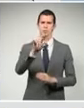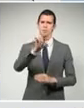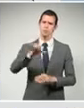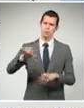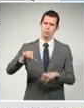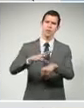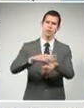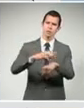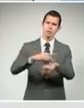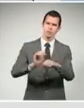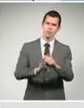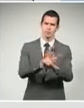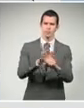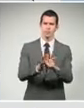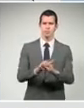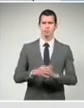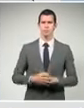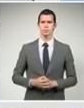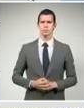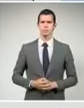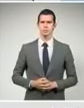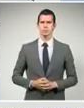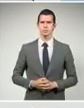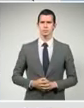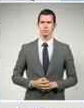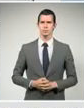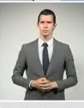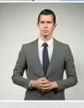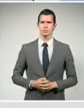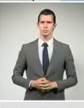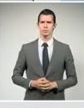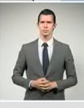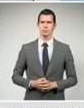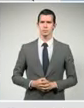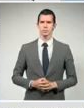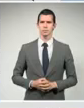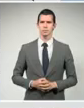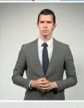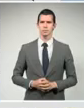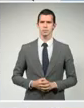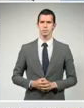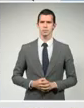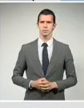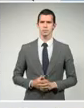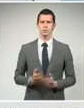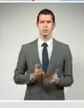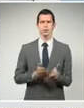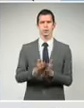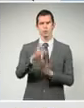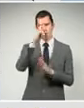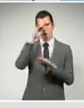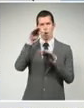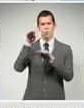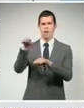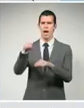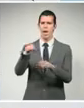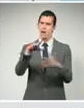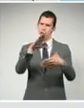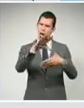57.283.199 casos confirmados. Activos en nuestra región en el día de ayer,